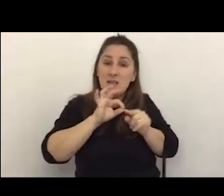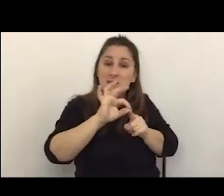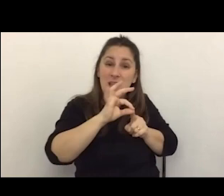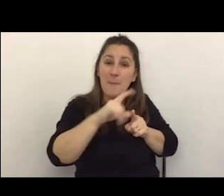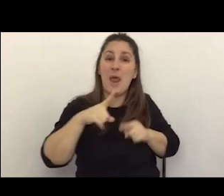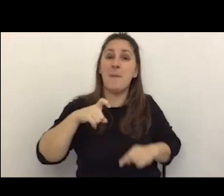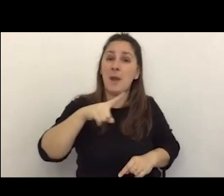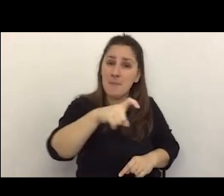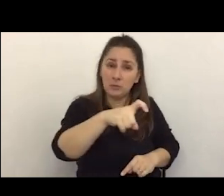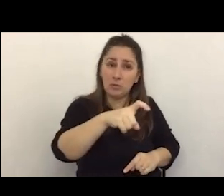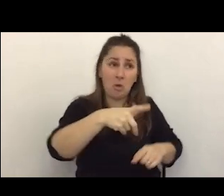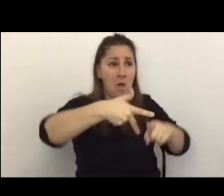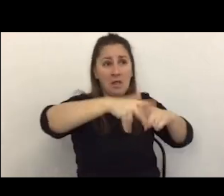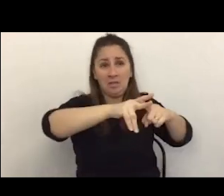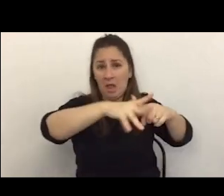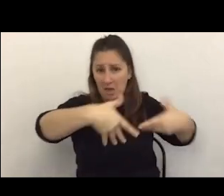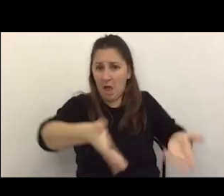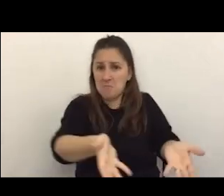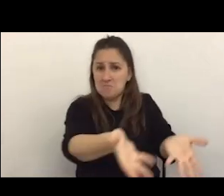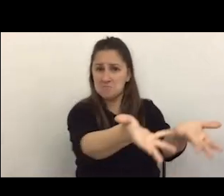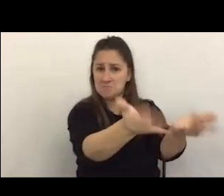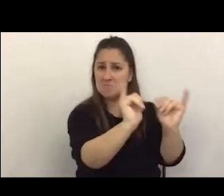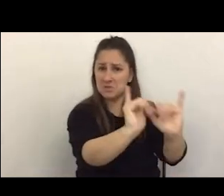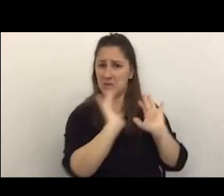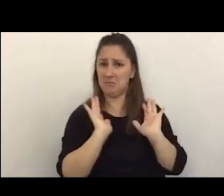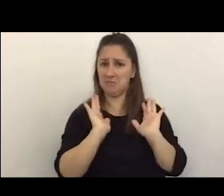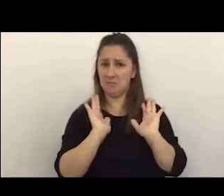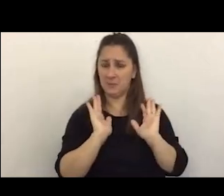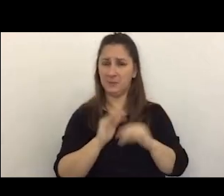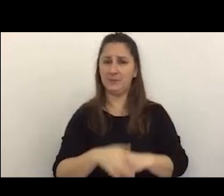en técnicas de reproducción humana asistida.